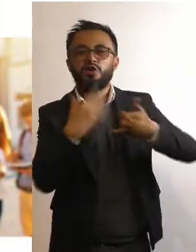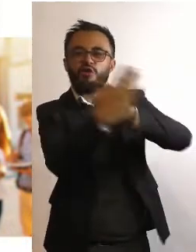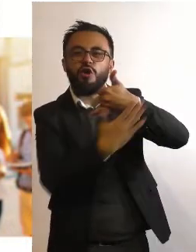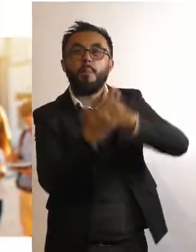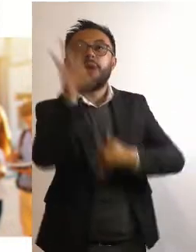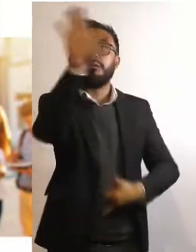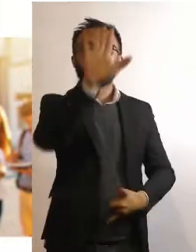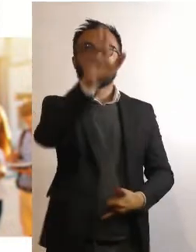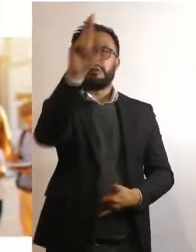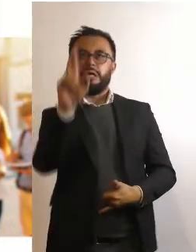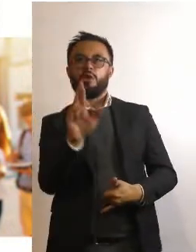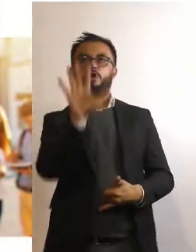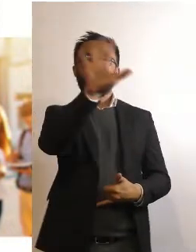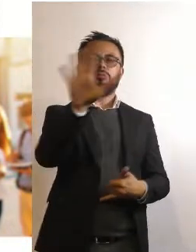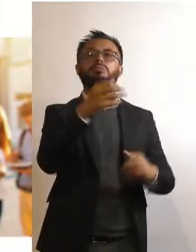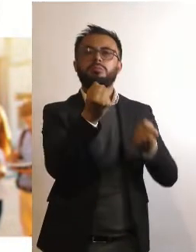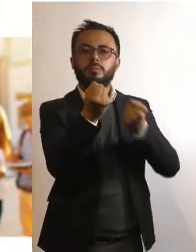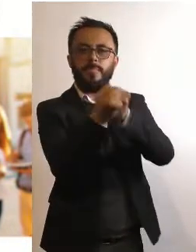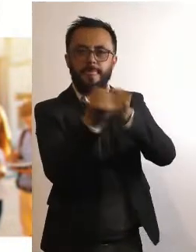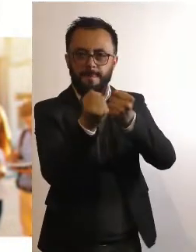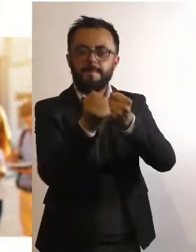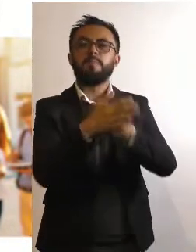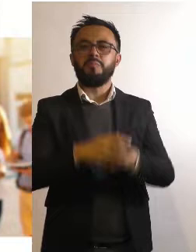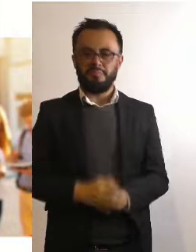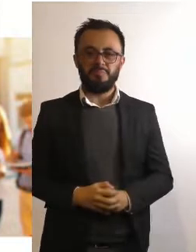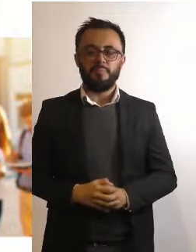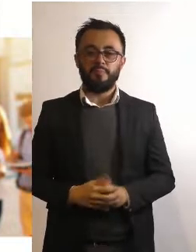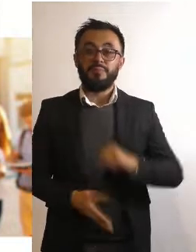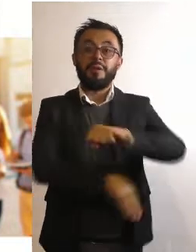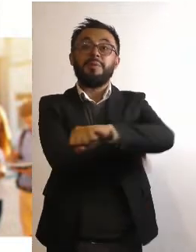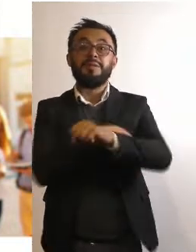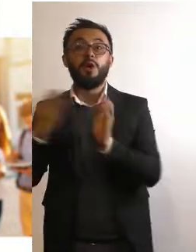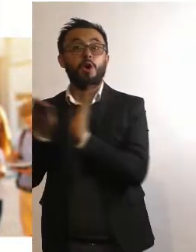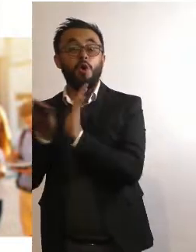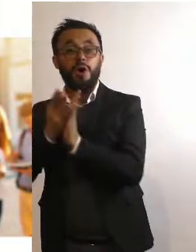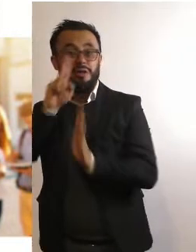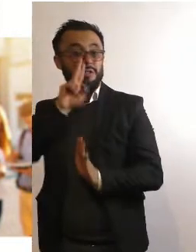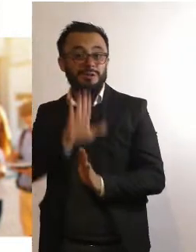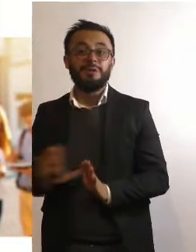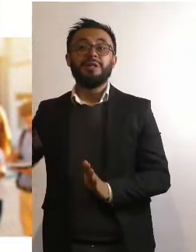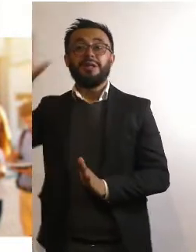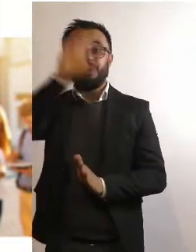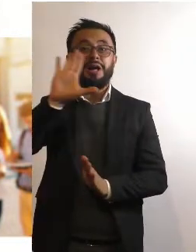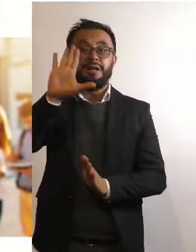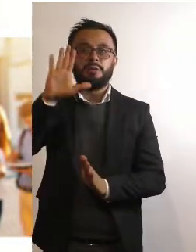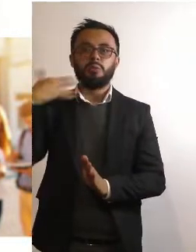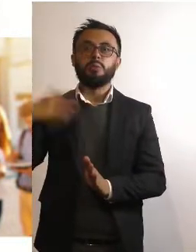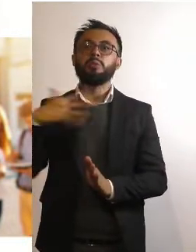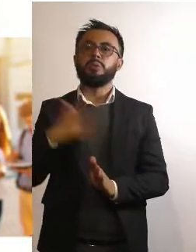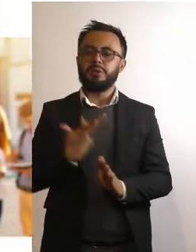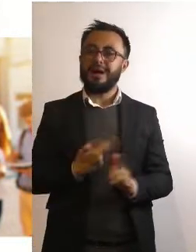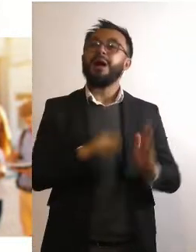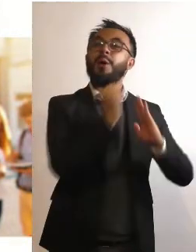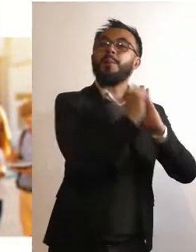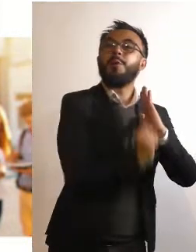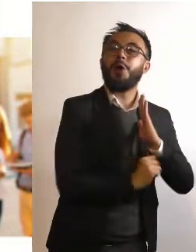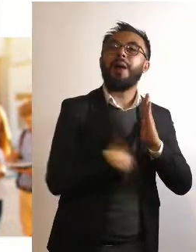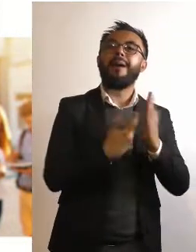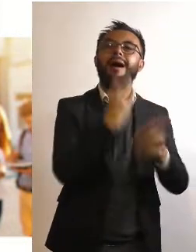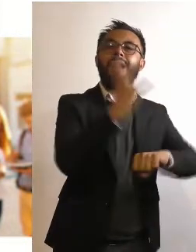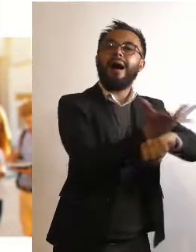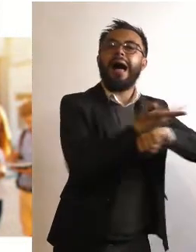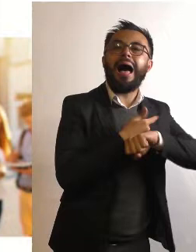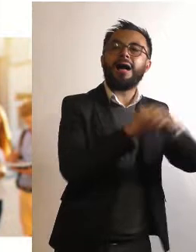premiados por el Ministerio de Educación Nacional por las acreditaciones de los programas de artes plásticas, la especialización